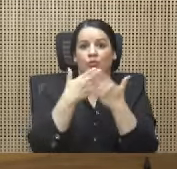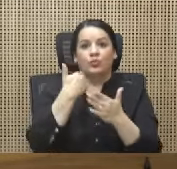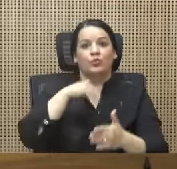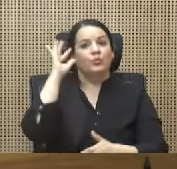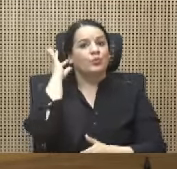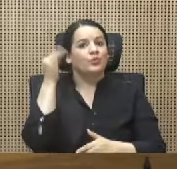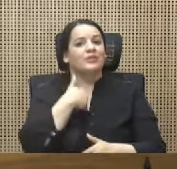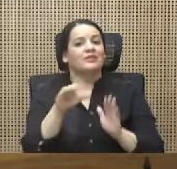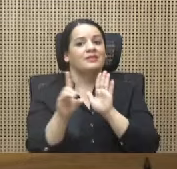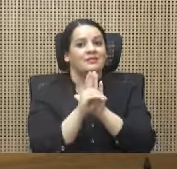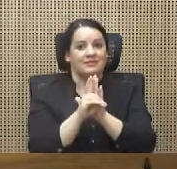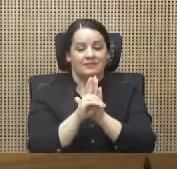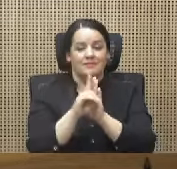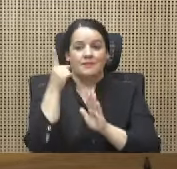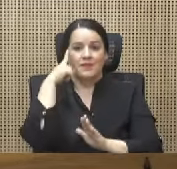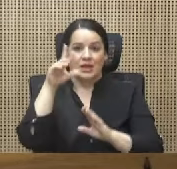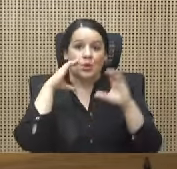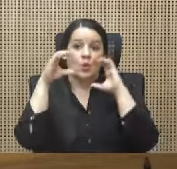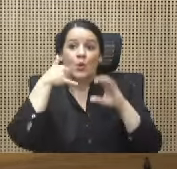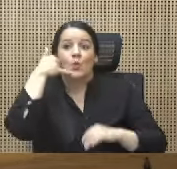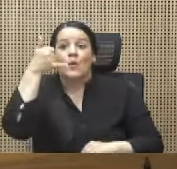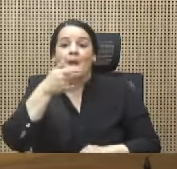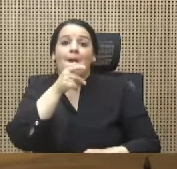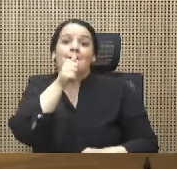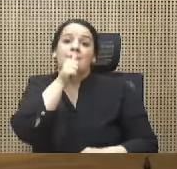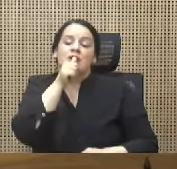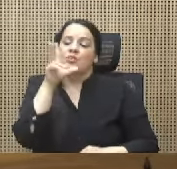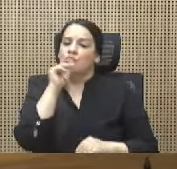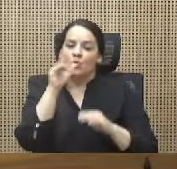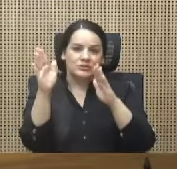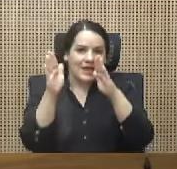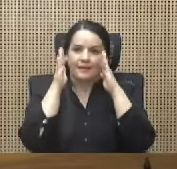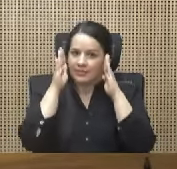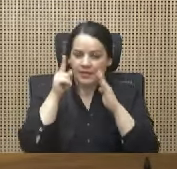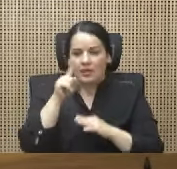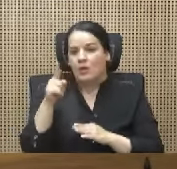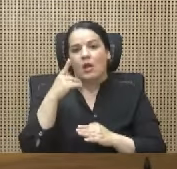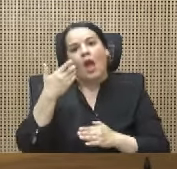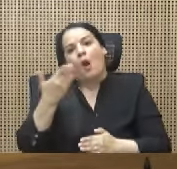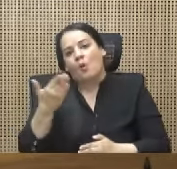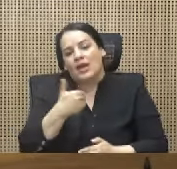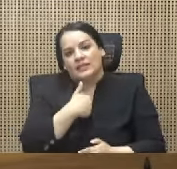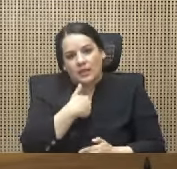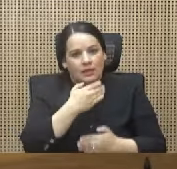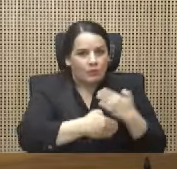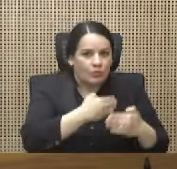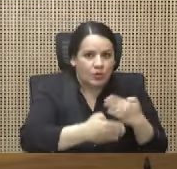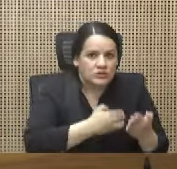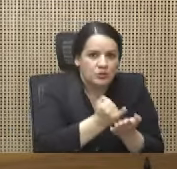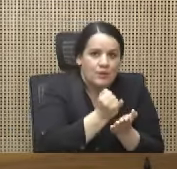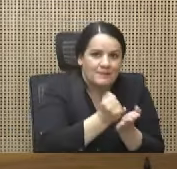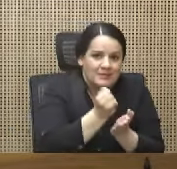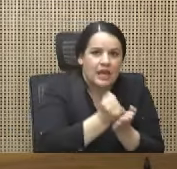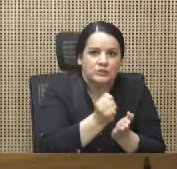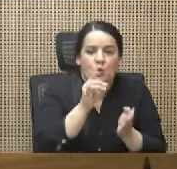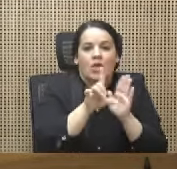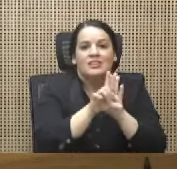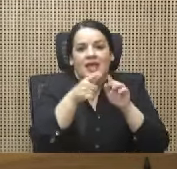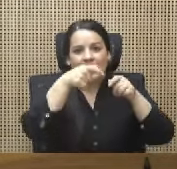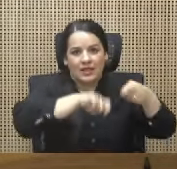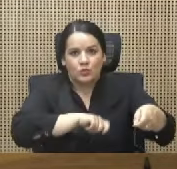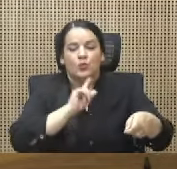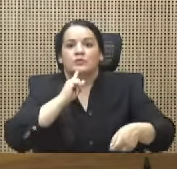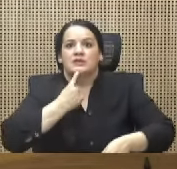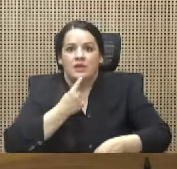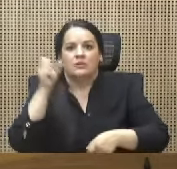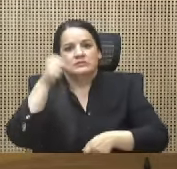a que nuestras comunicaciones privadas no sean intervenidas, a no ser de que nos encontremos en un proceso de investigación por un delito grave, pues ahí sí. Y al